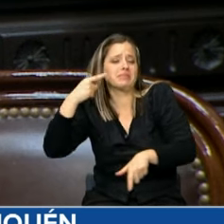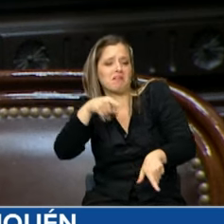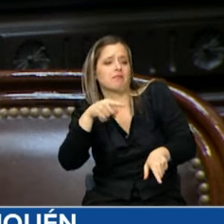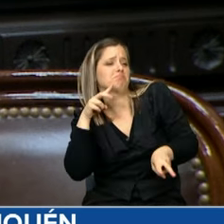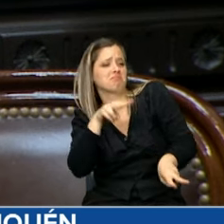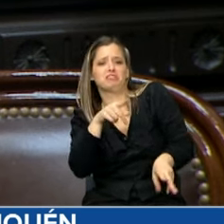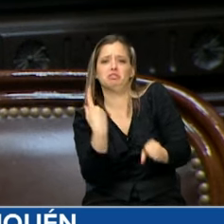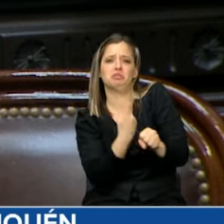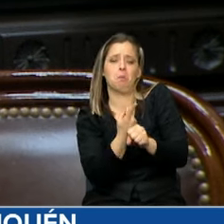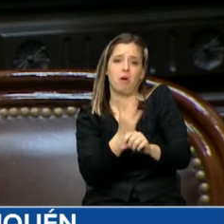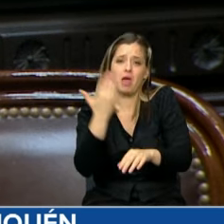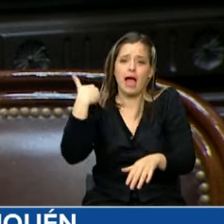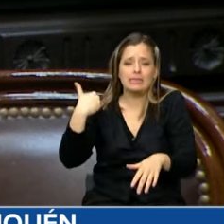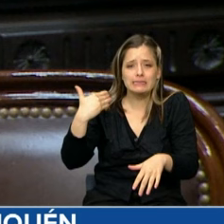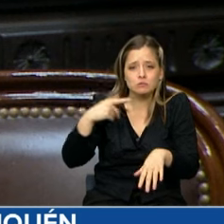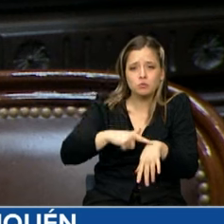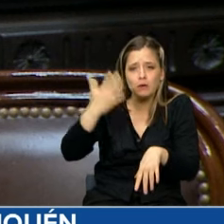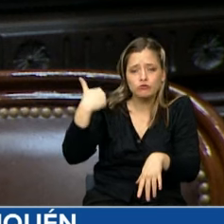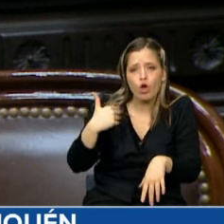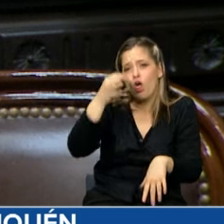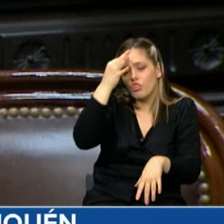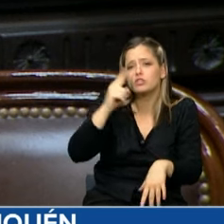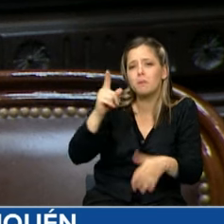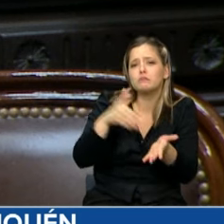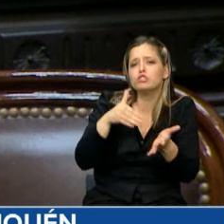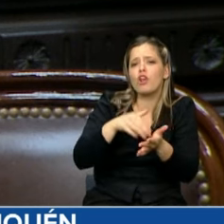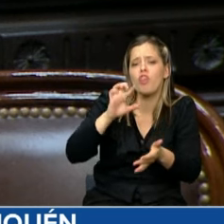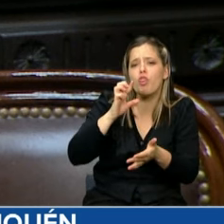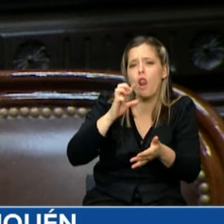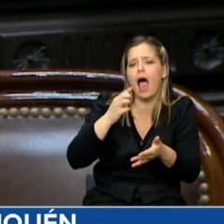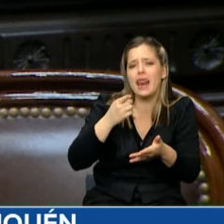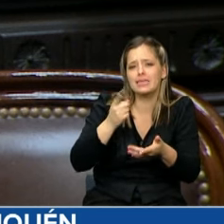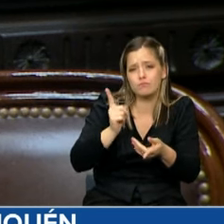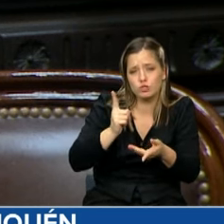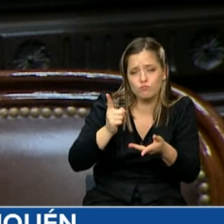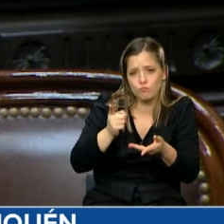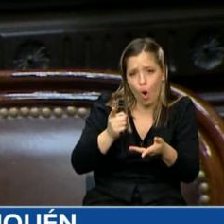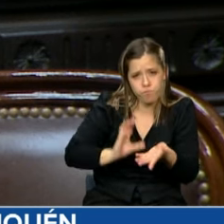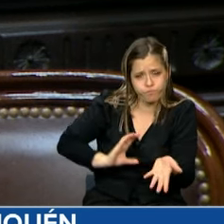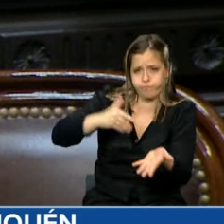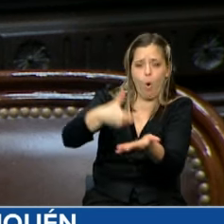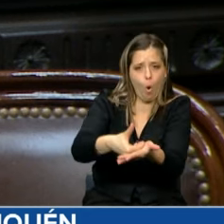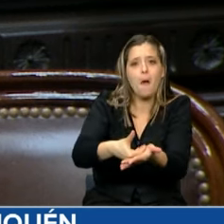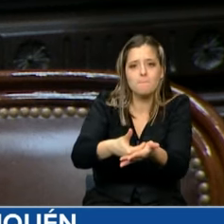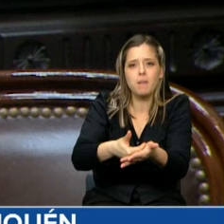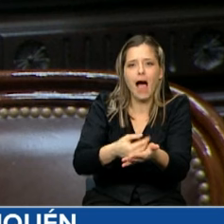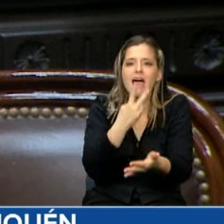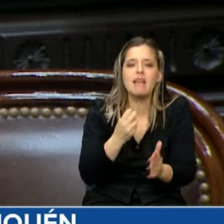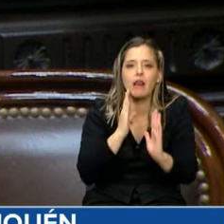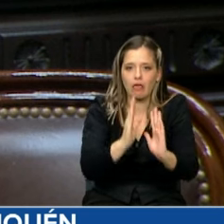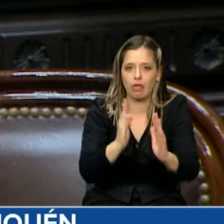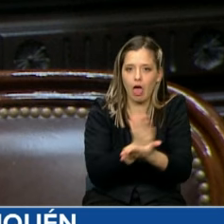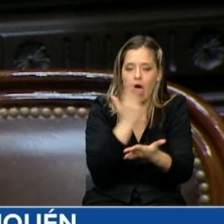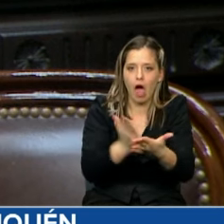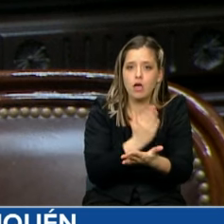12000 millones de dólares en tener que importar energía todo indicaba que si la seguíamos con la misma conducta con